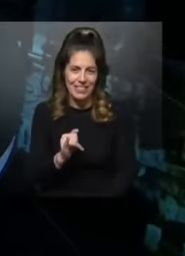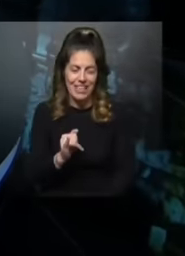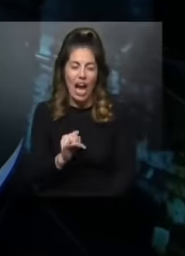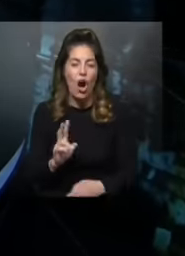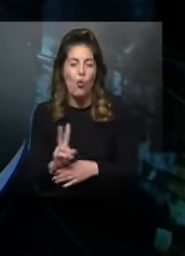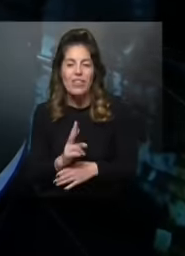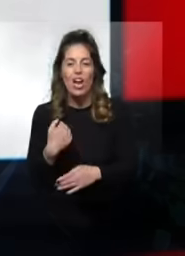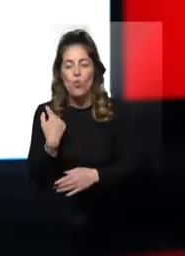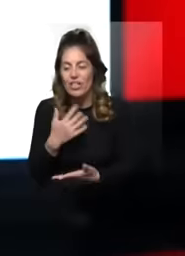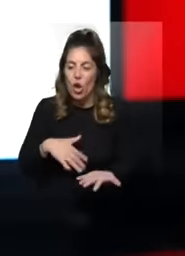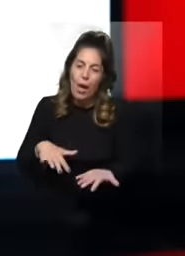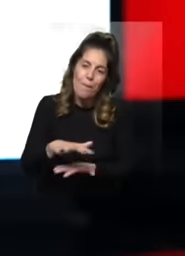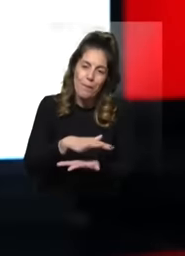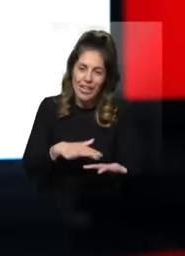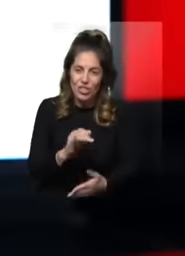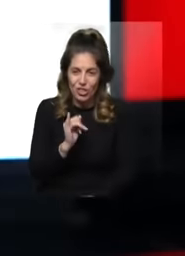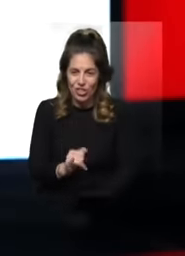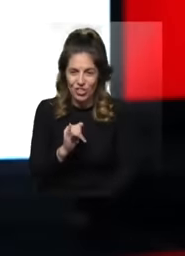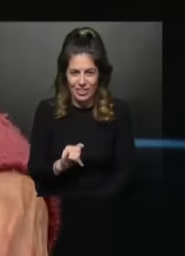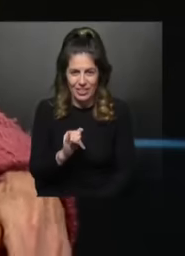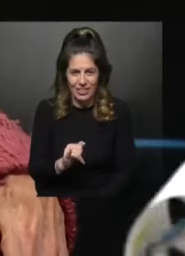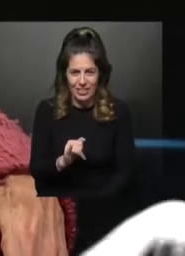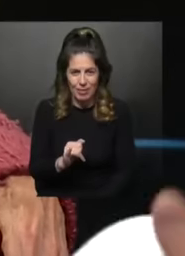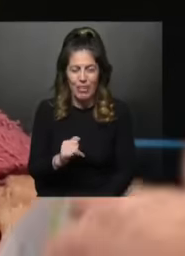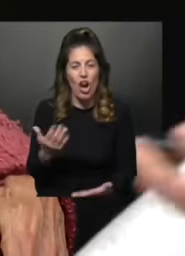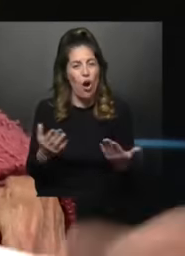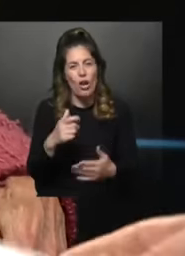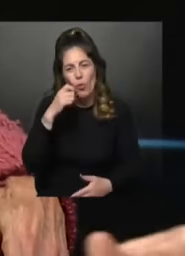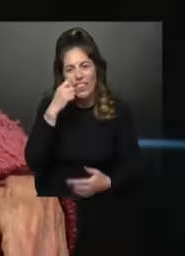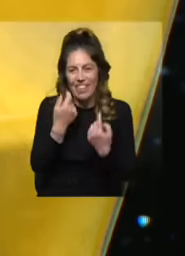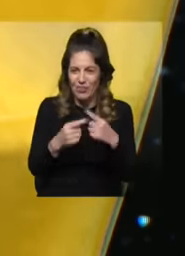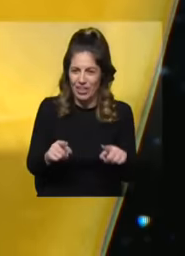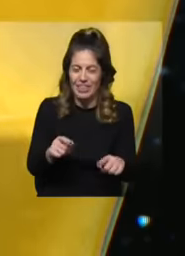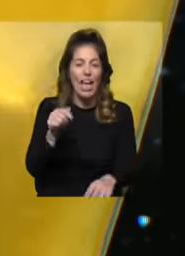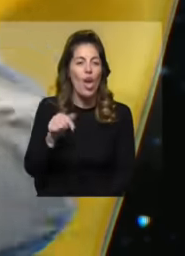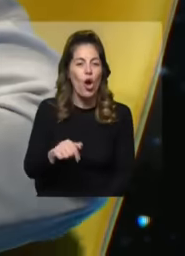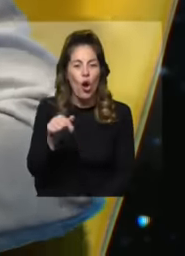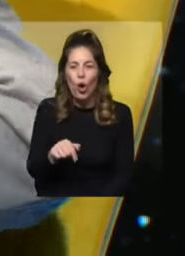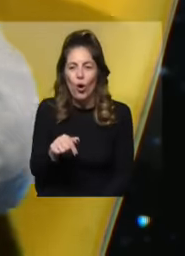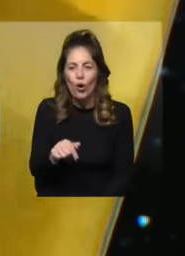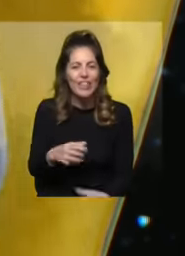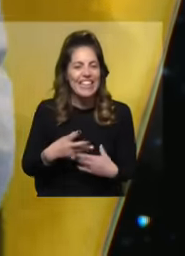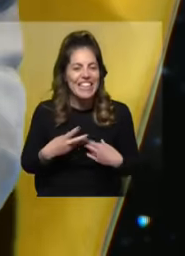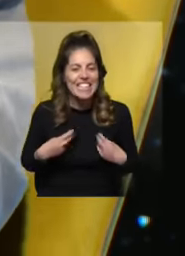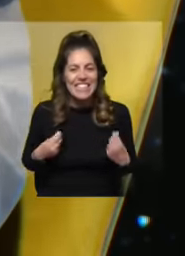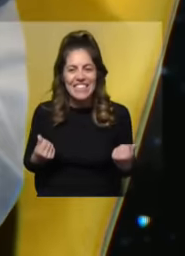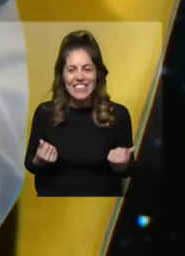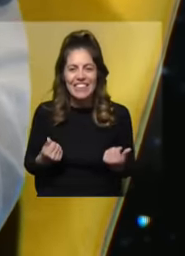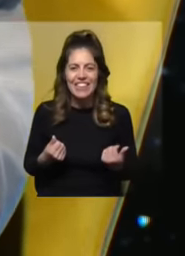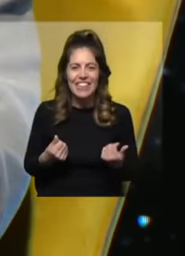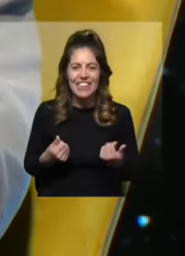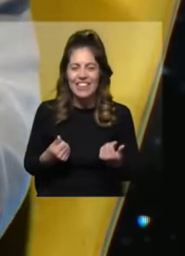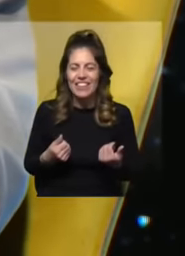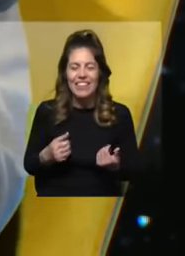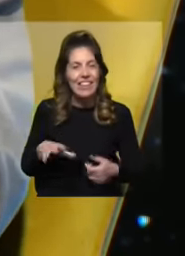espacio. Por lo menos a guardar nuestro espacio. Claro, pero es otra edad. Bueno, ya. ¿Y hoy qué sienten que canta,